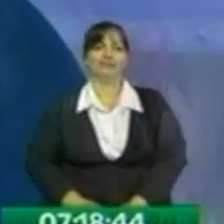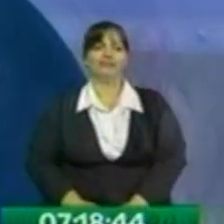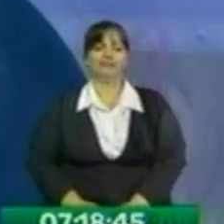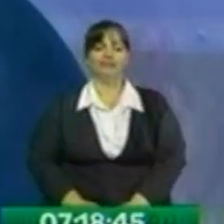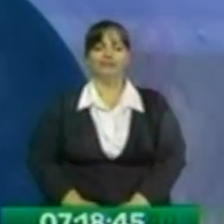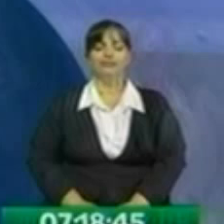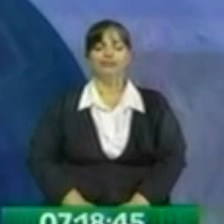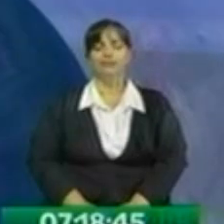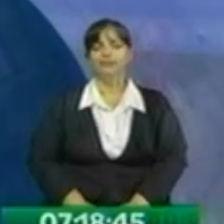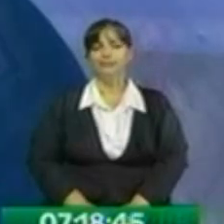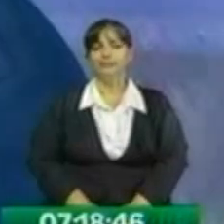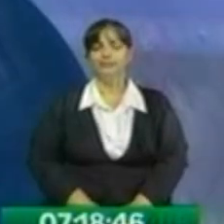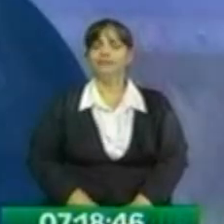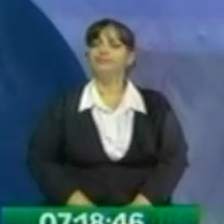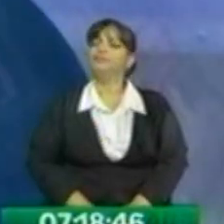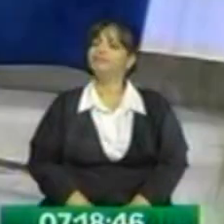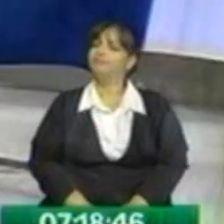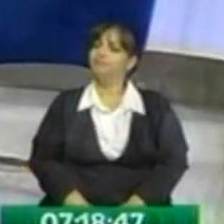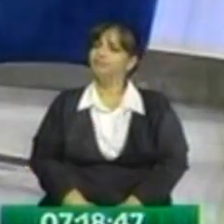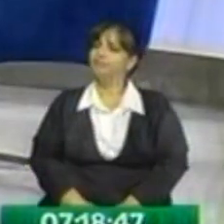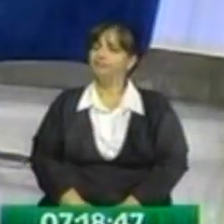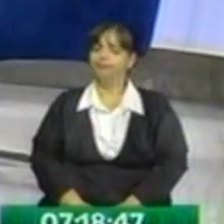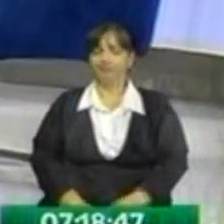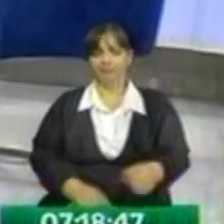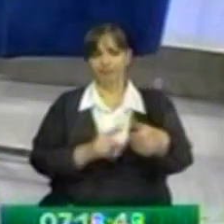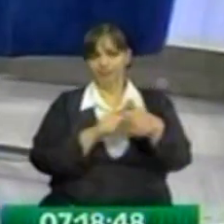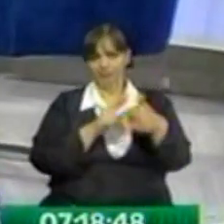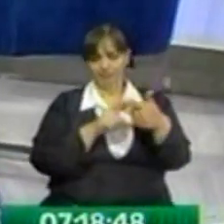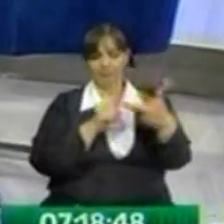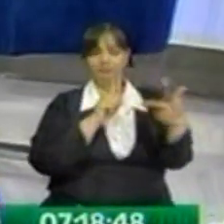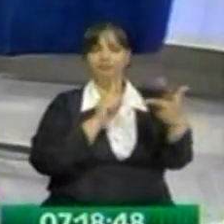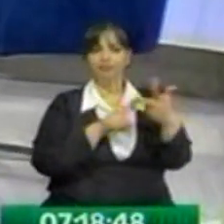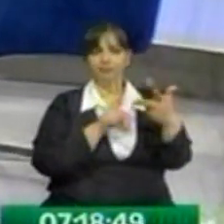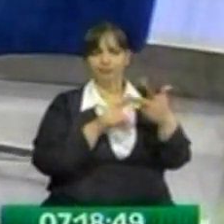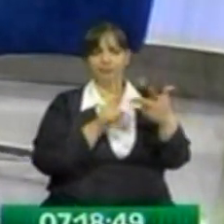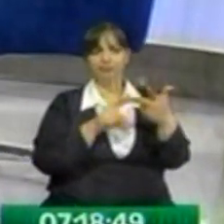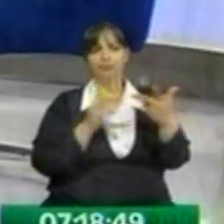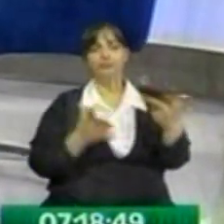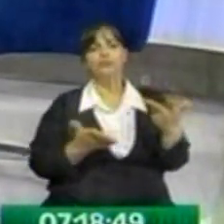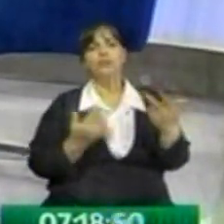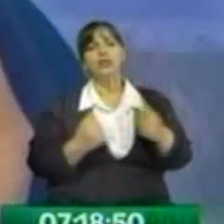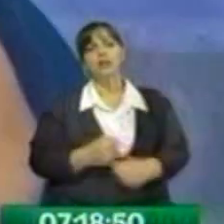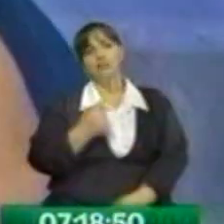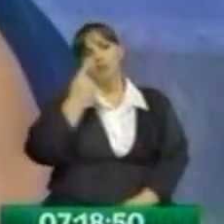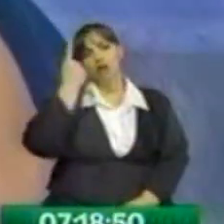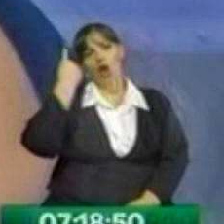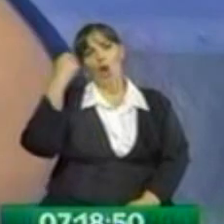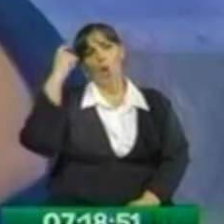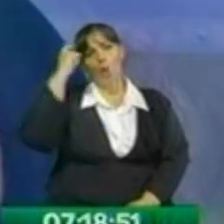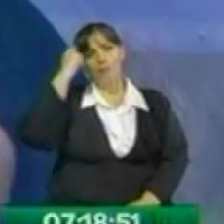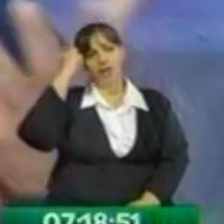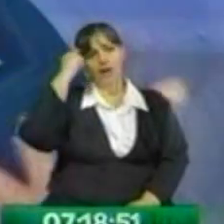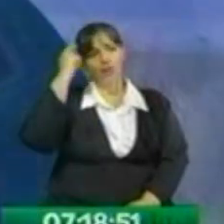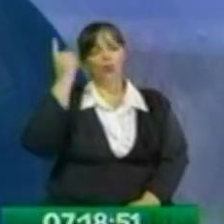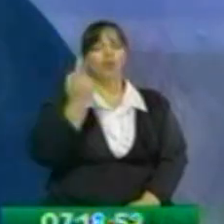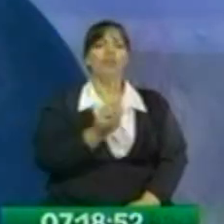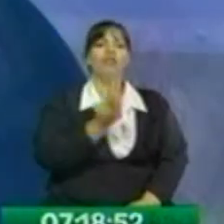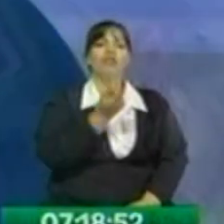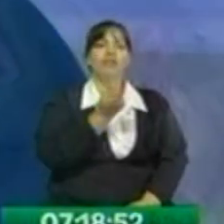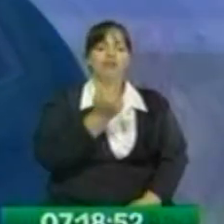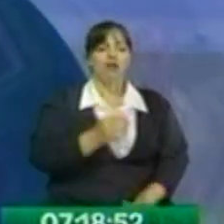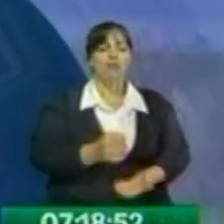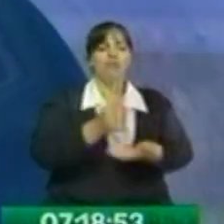la normalización. Tercero y cuarto puntal. Tercer punto tiene que ver con el control del gasto público, el Sistema Nacional de Cultura, en donde están